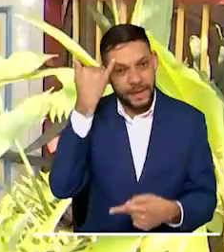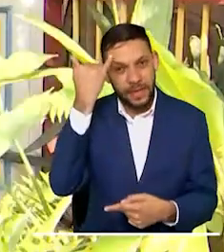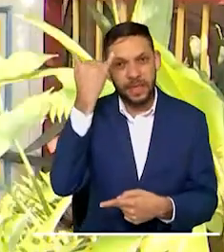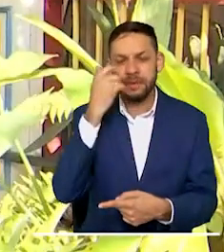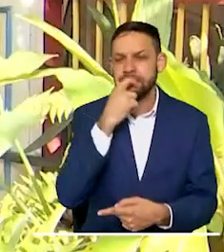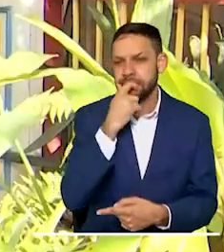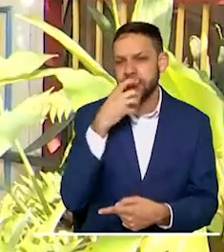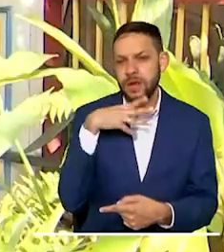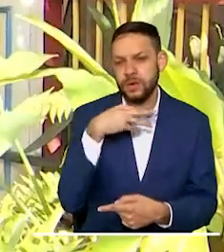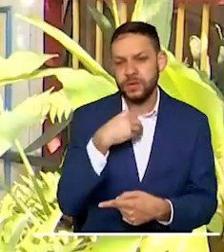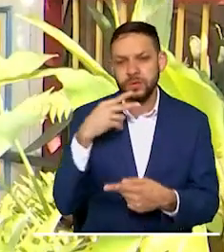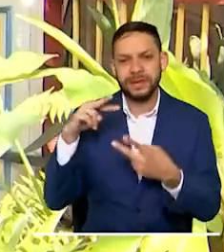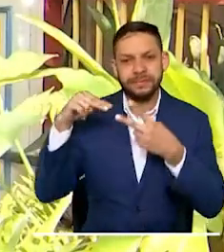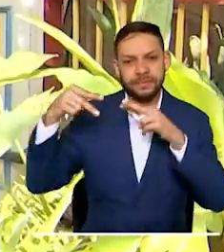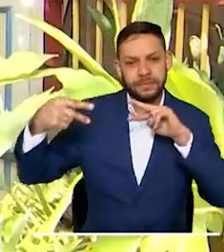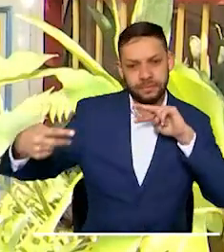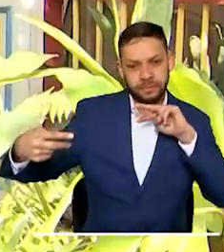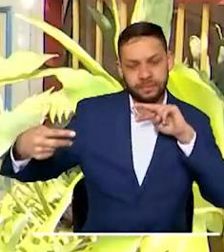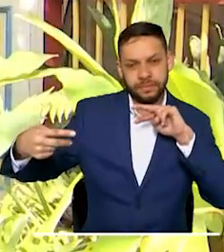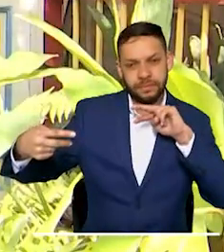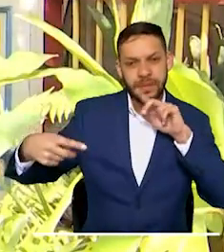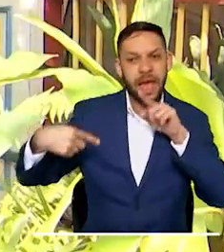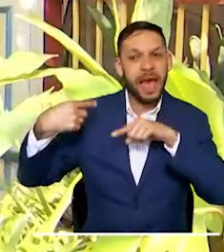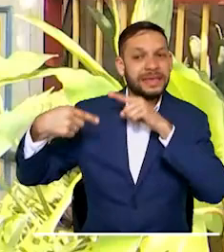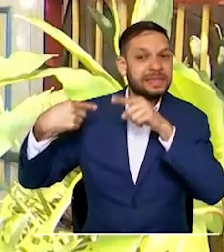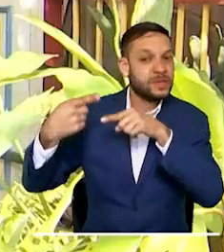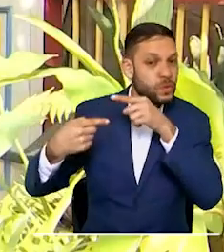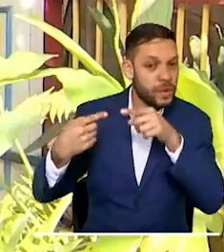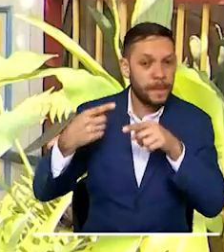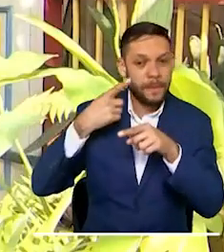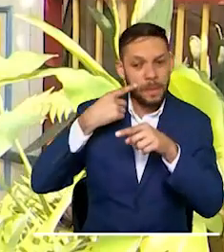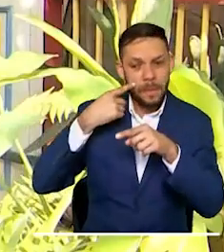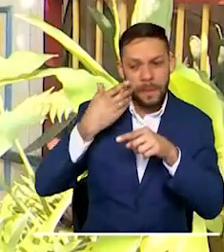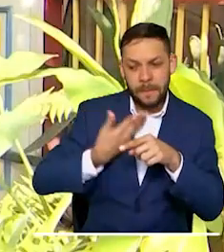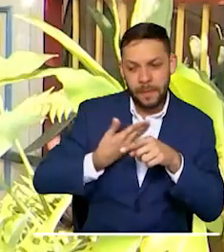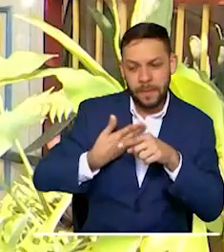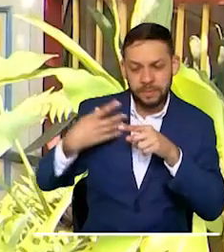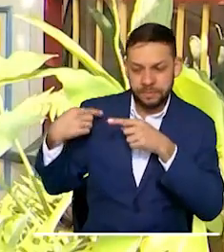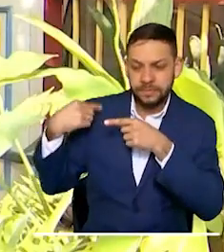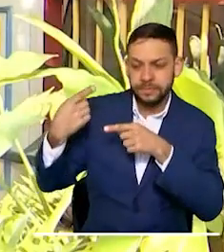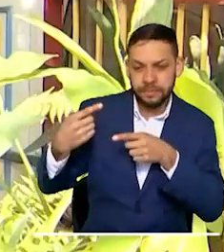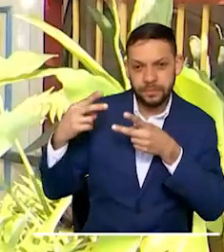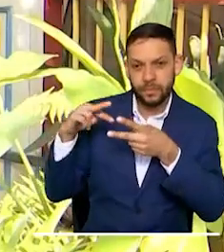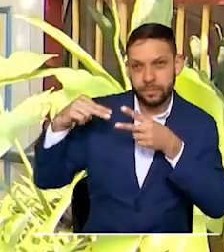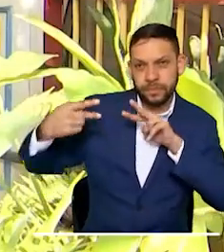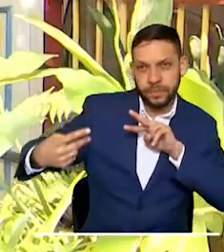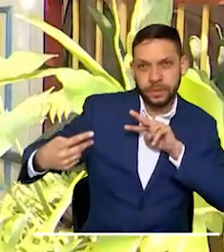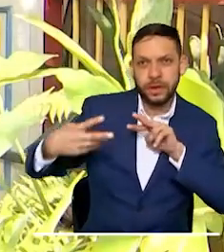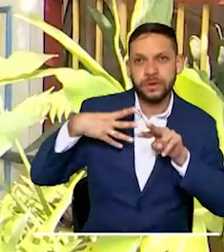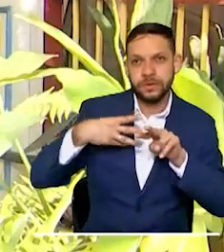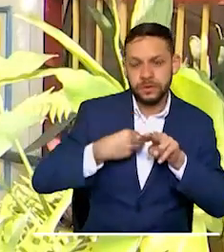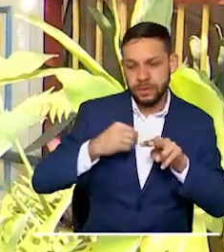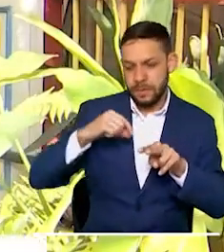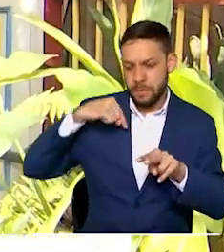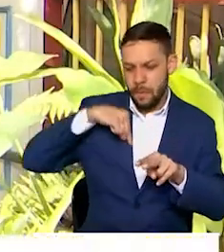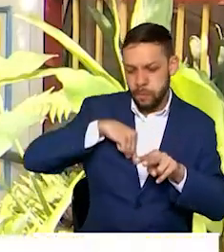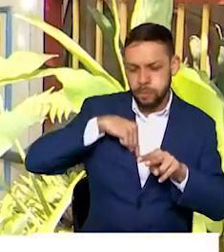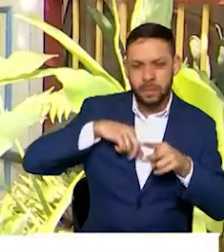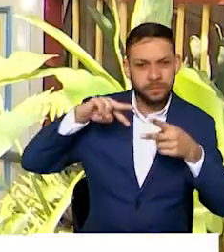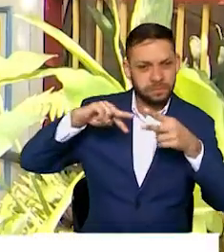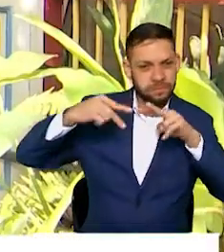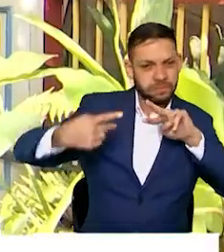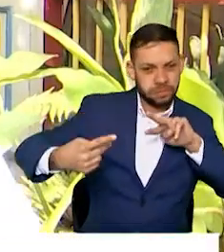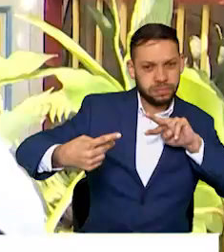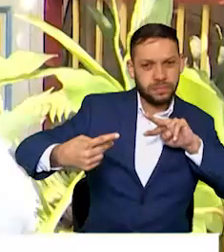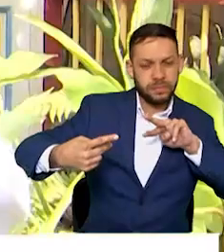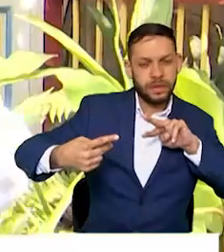tenemos es por herencia, hay que reevaluarla ya. Uno puede tener una carga genética, una carga de herencia